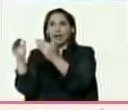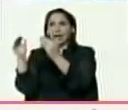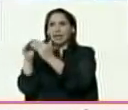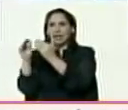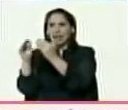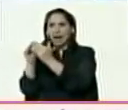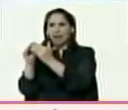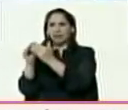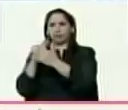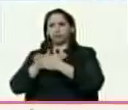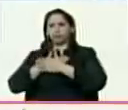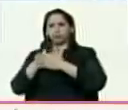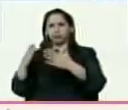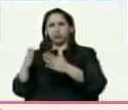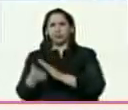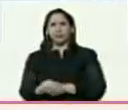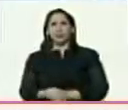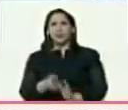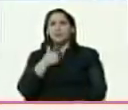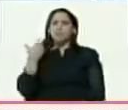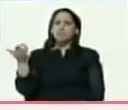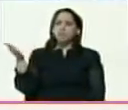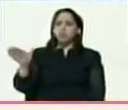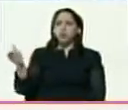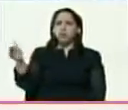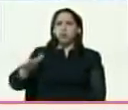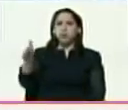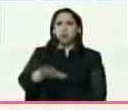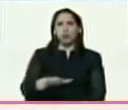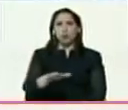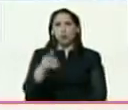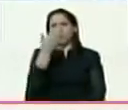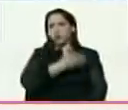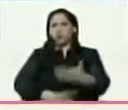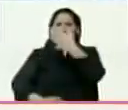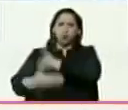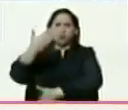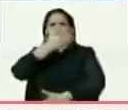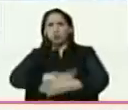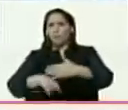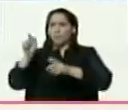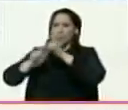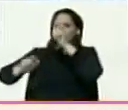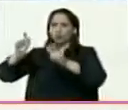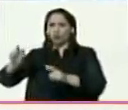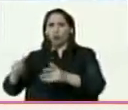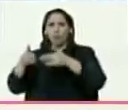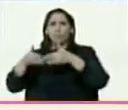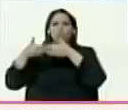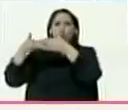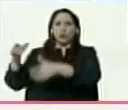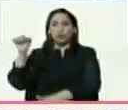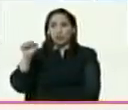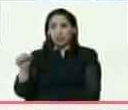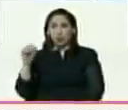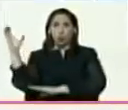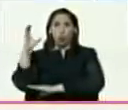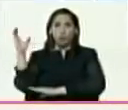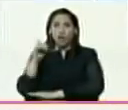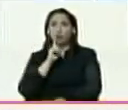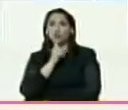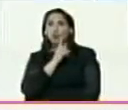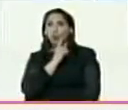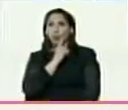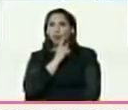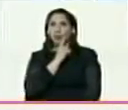al descuartizamiento de personas en puerto de santander los colombianos llaman coloquialmente